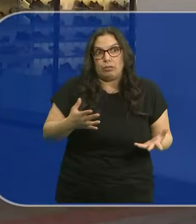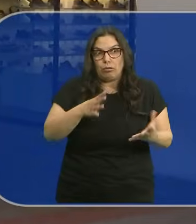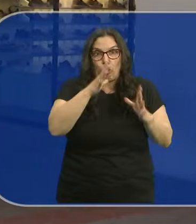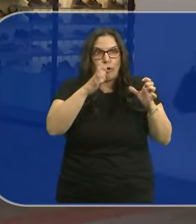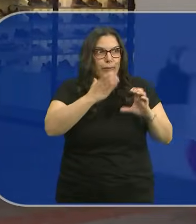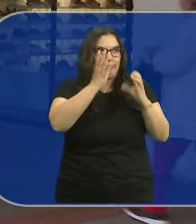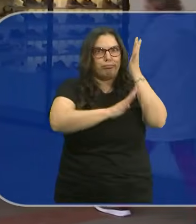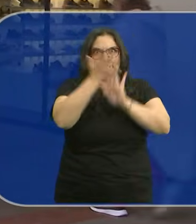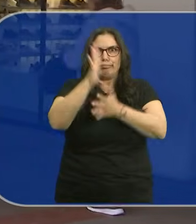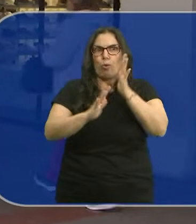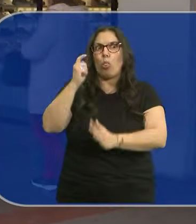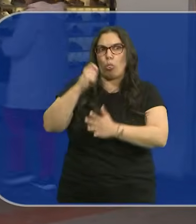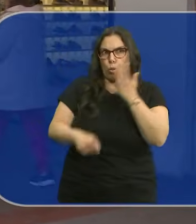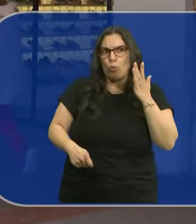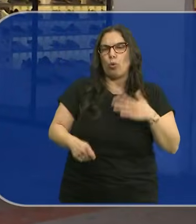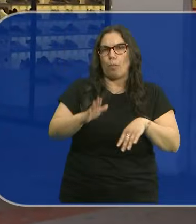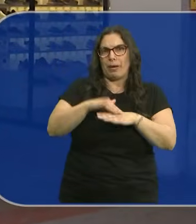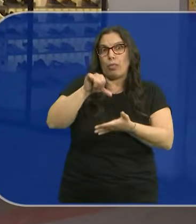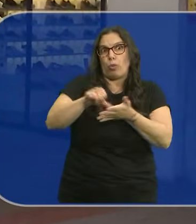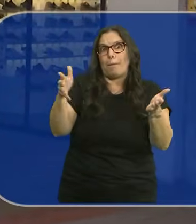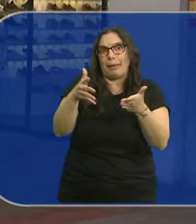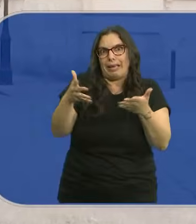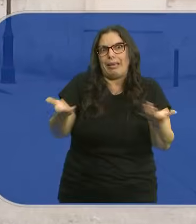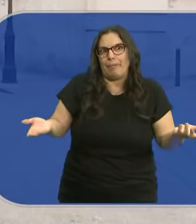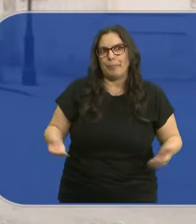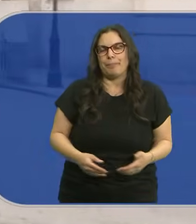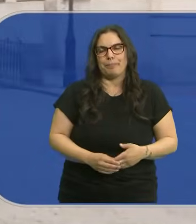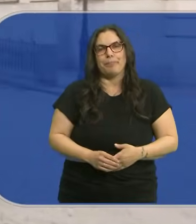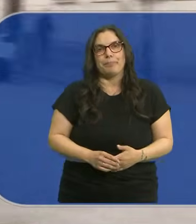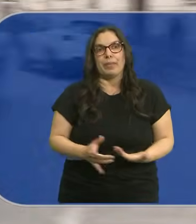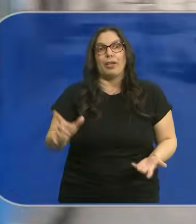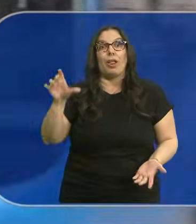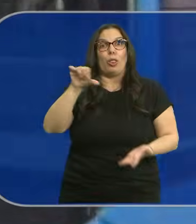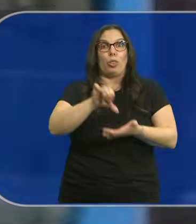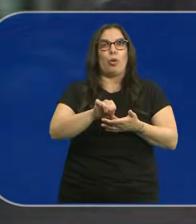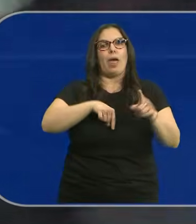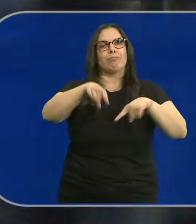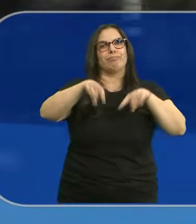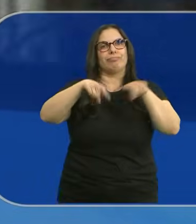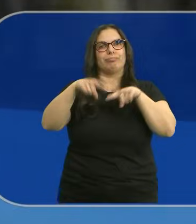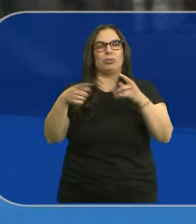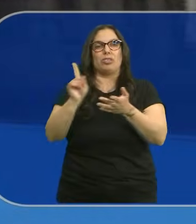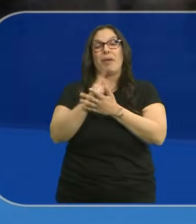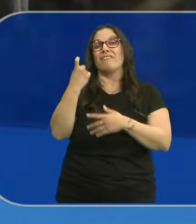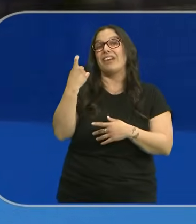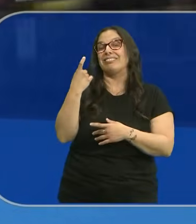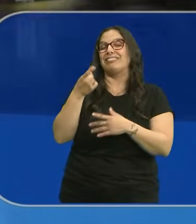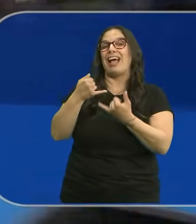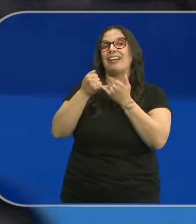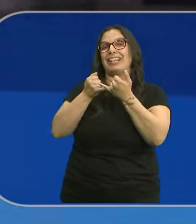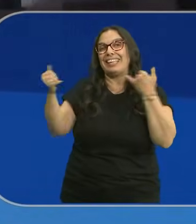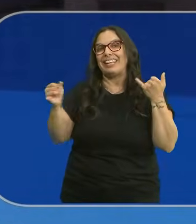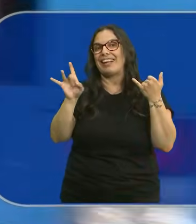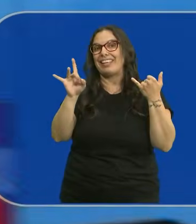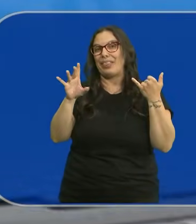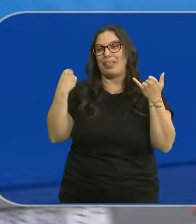hemos vivido ha sido muy dura, un golpe muy duro para una ciudad tan pequeña como nosotros. La ciudad recupera así el servicio, salvo la línea 15 del casco